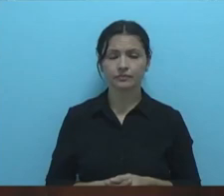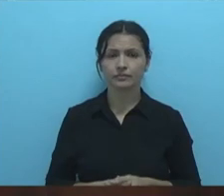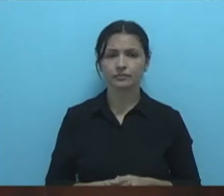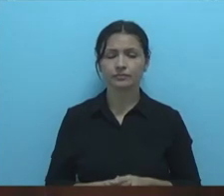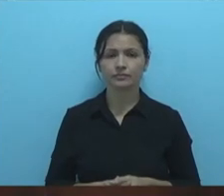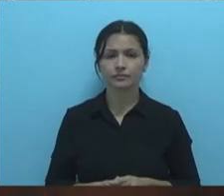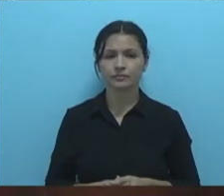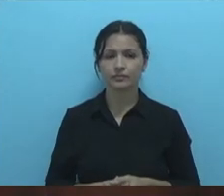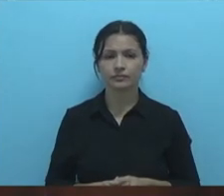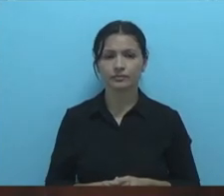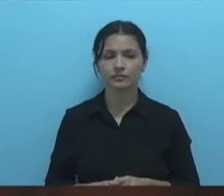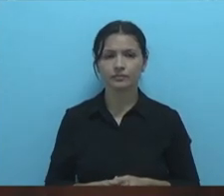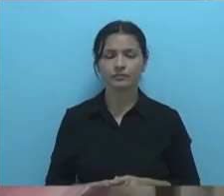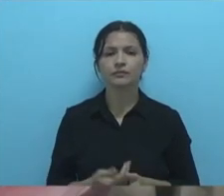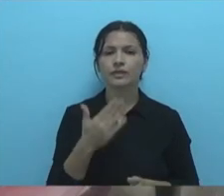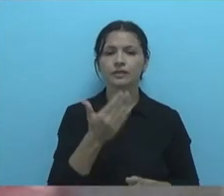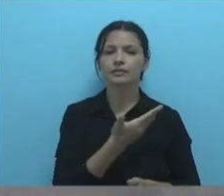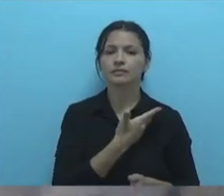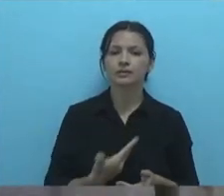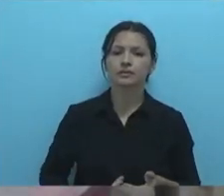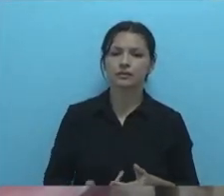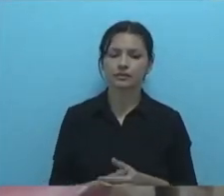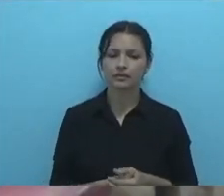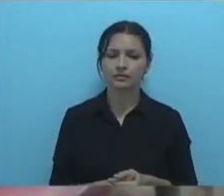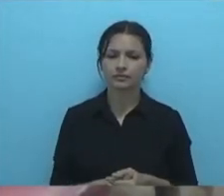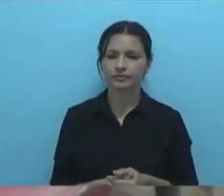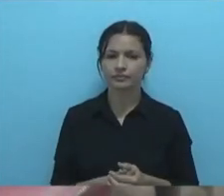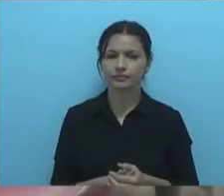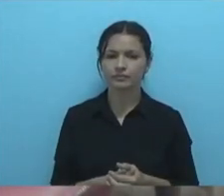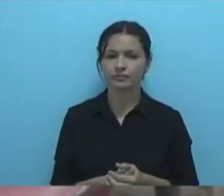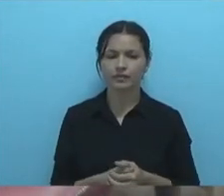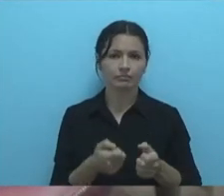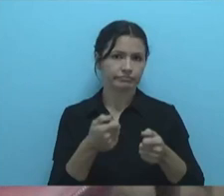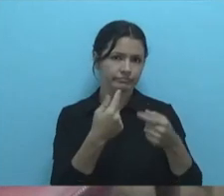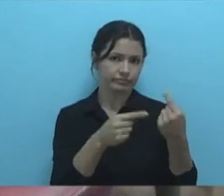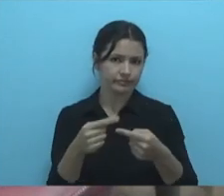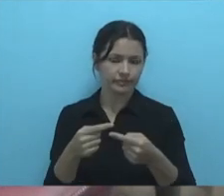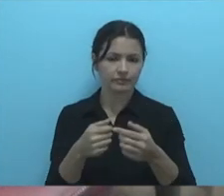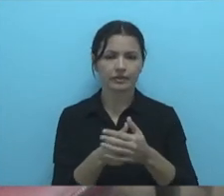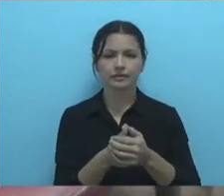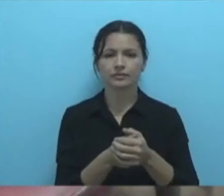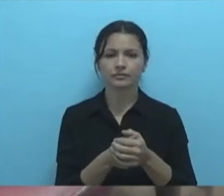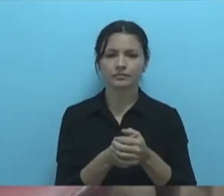tiene la palabra Gracias señor presidente para ingresar un par de proyectos